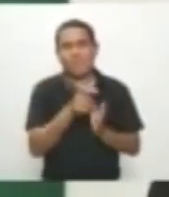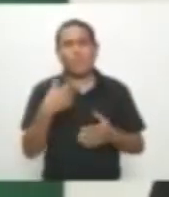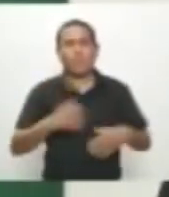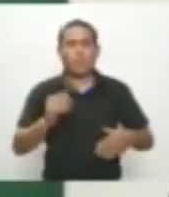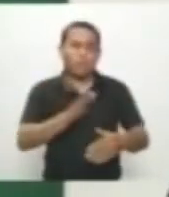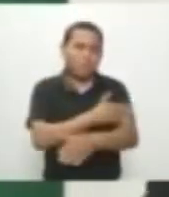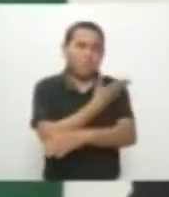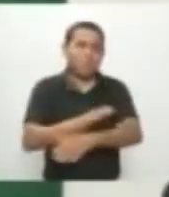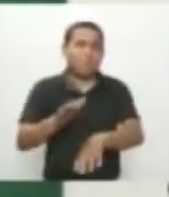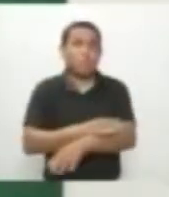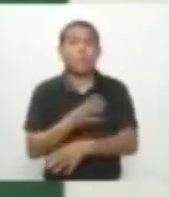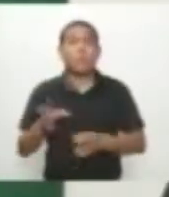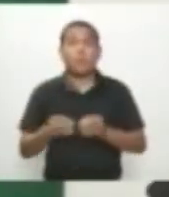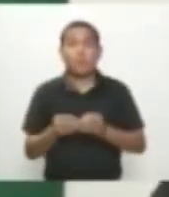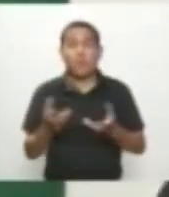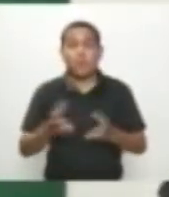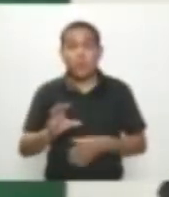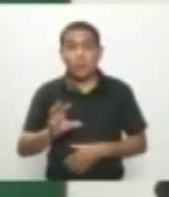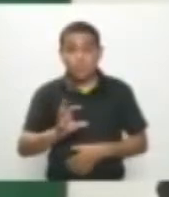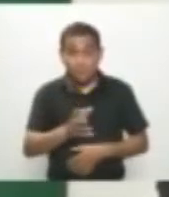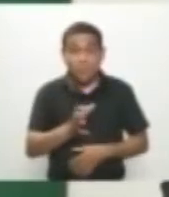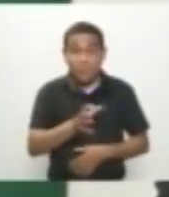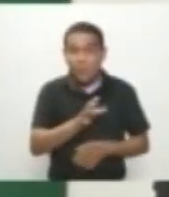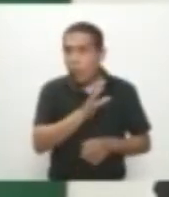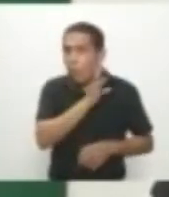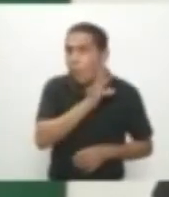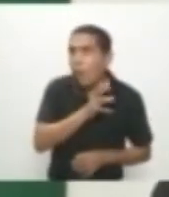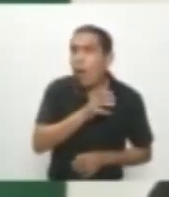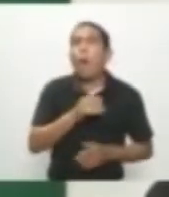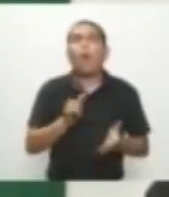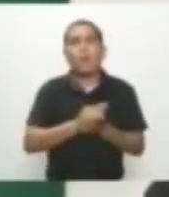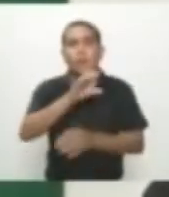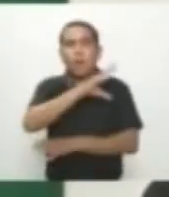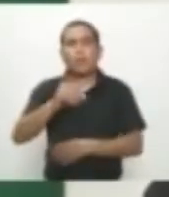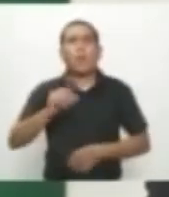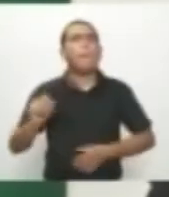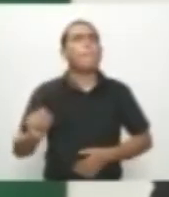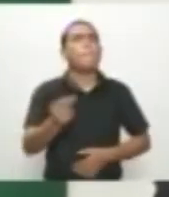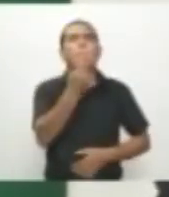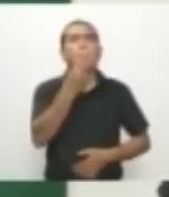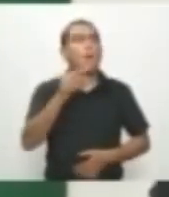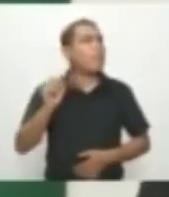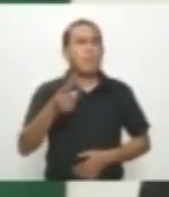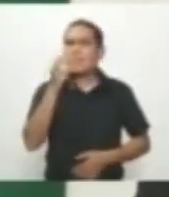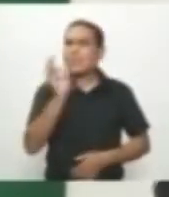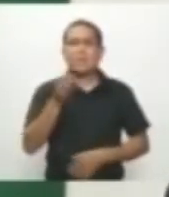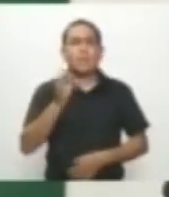Está en los primeros lugares en todas las estaciones radiales de la costa principalmente,